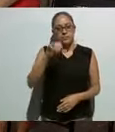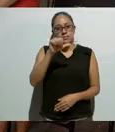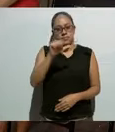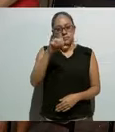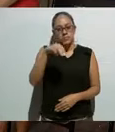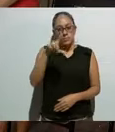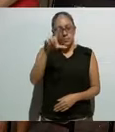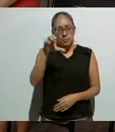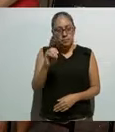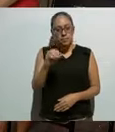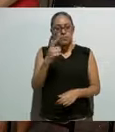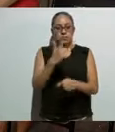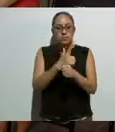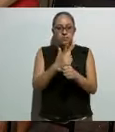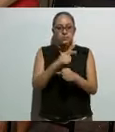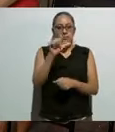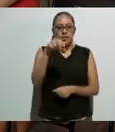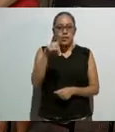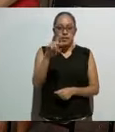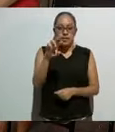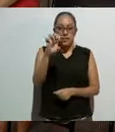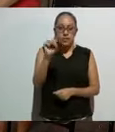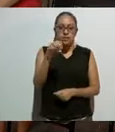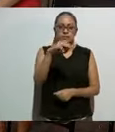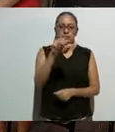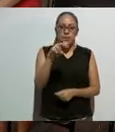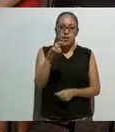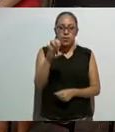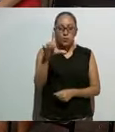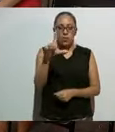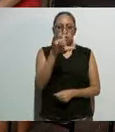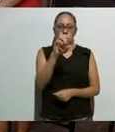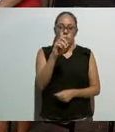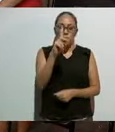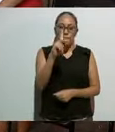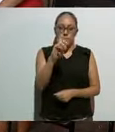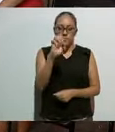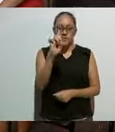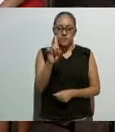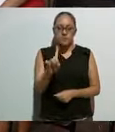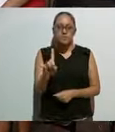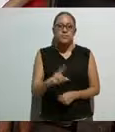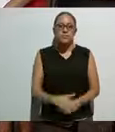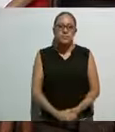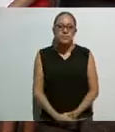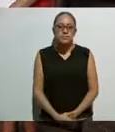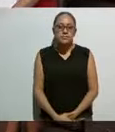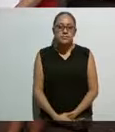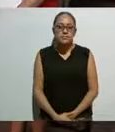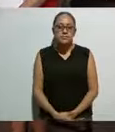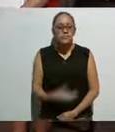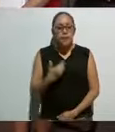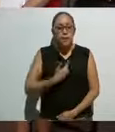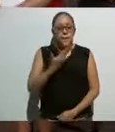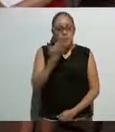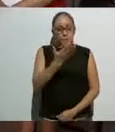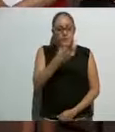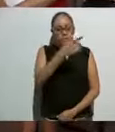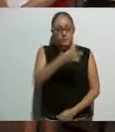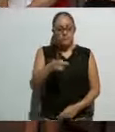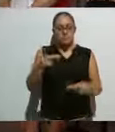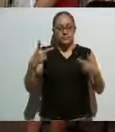Unidos Mexicanos, licenciado Andrés Manuel López Obrador. Pedimos a nuestras